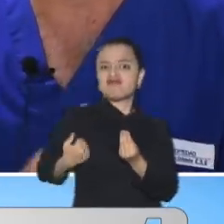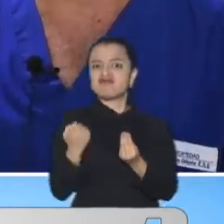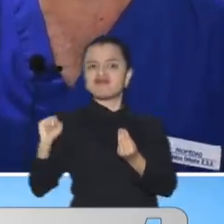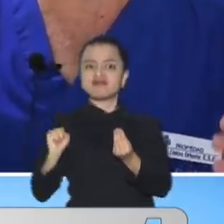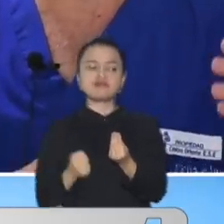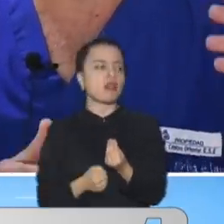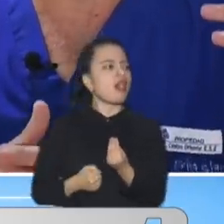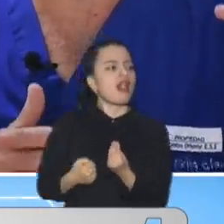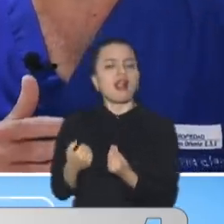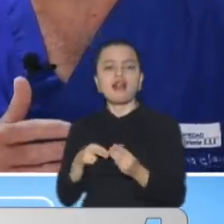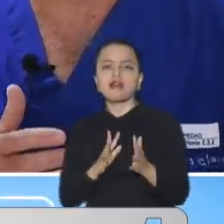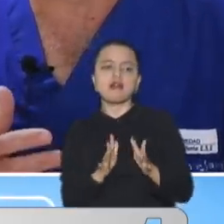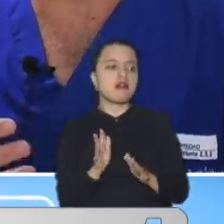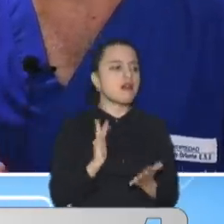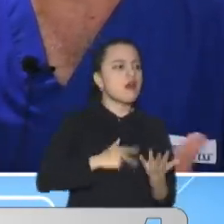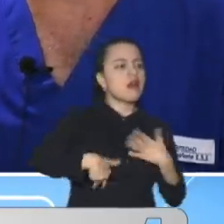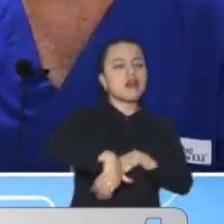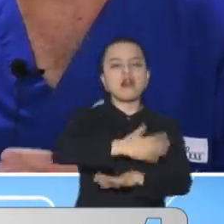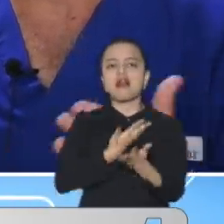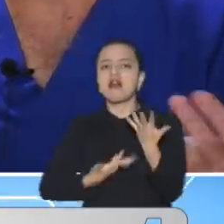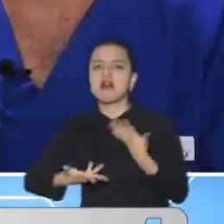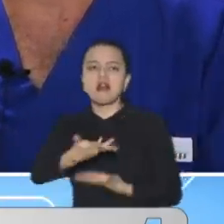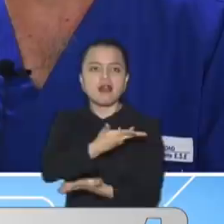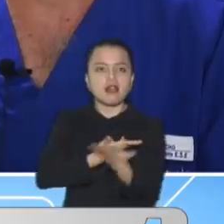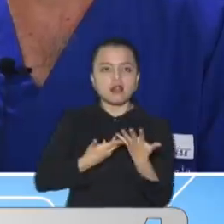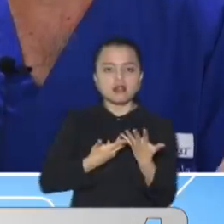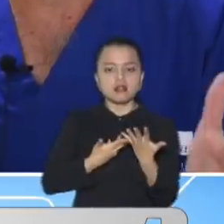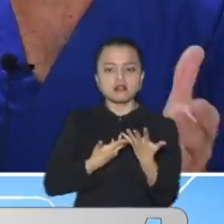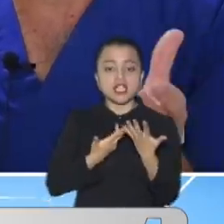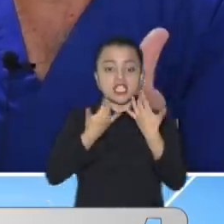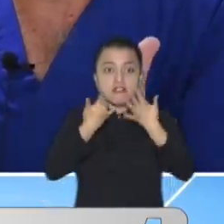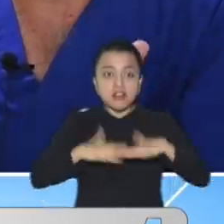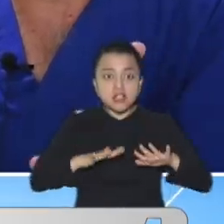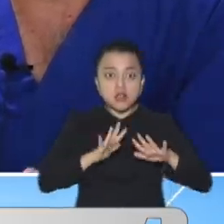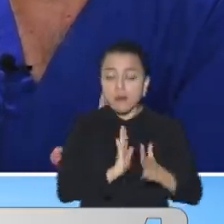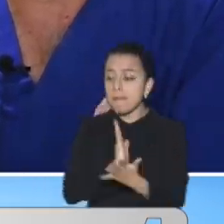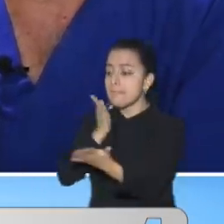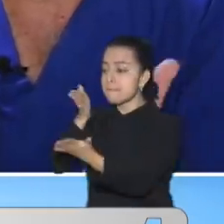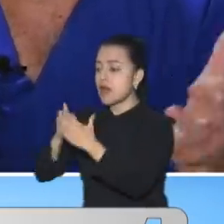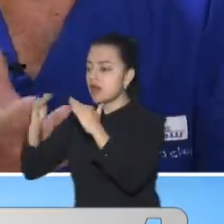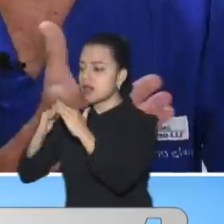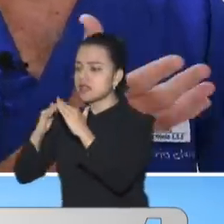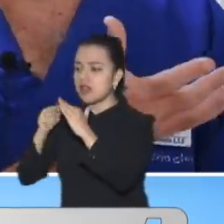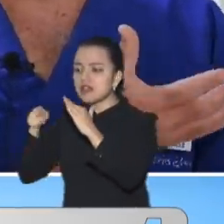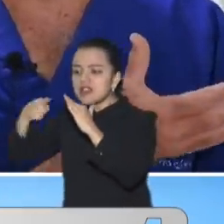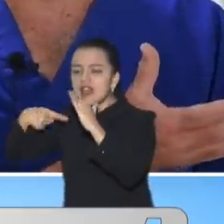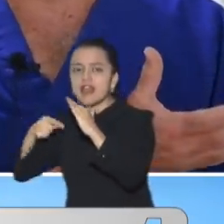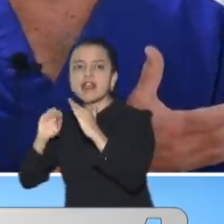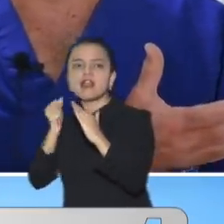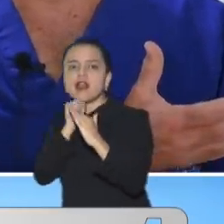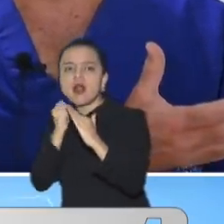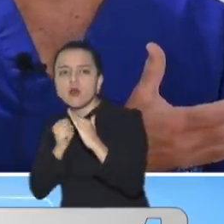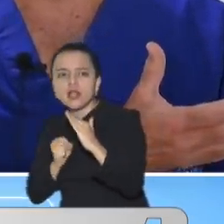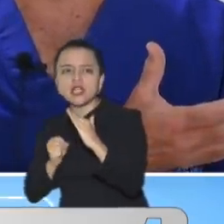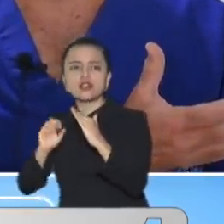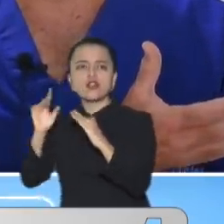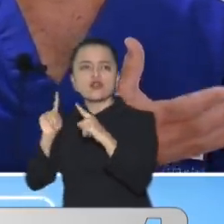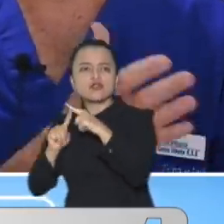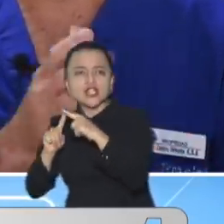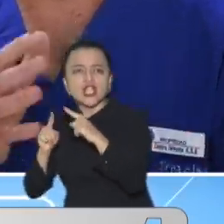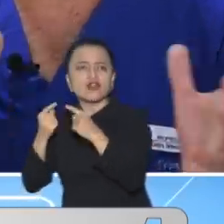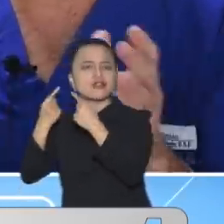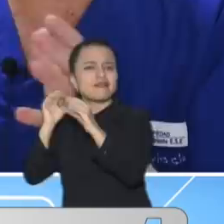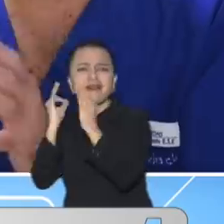los mayores, contaminar a sus abuelos, a sus padres, a sus tíos, y evitar que ellos terminen ingresando a la unidad de cuidado